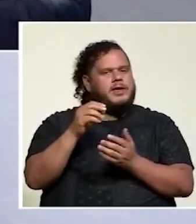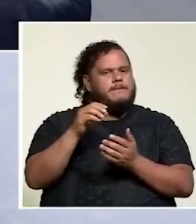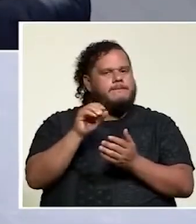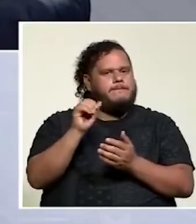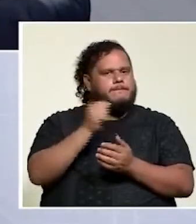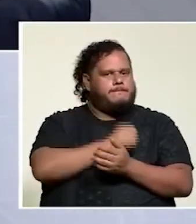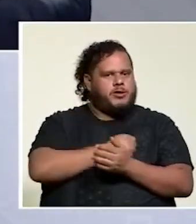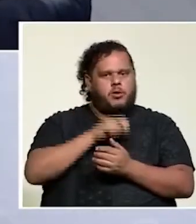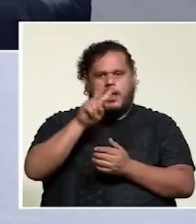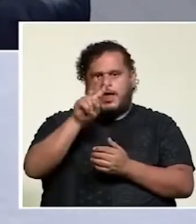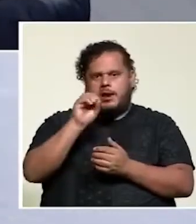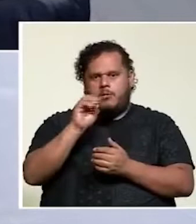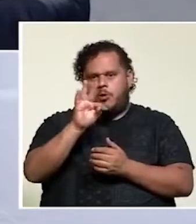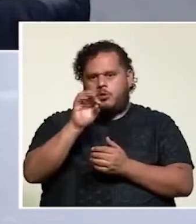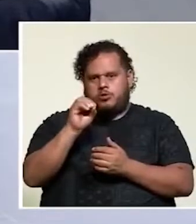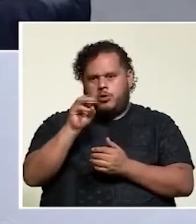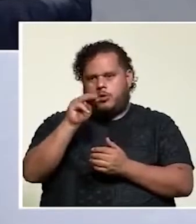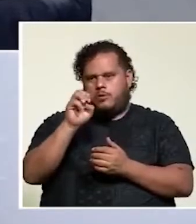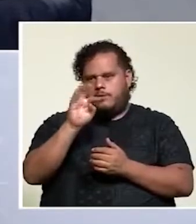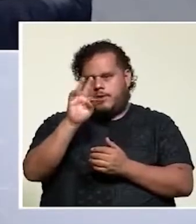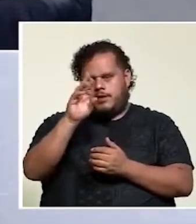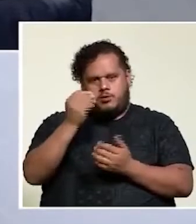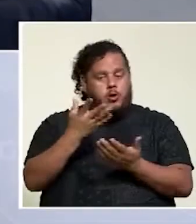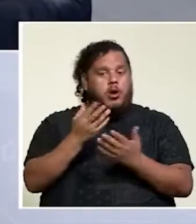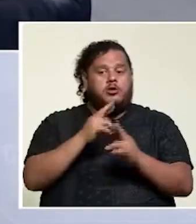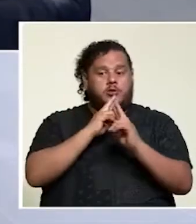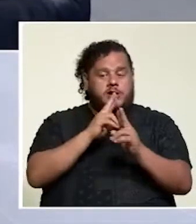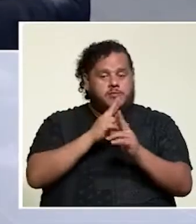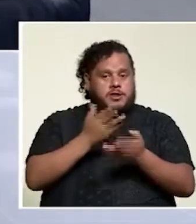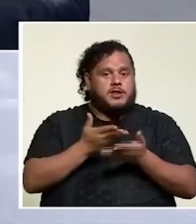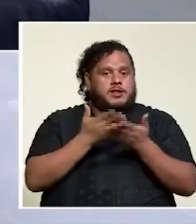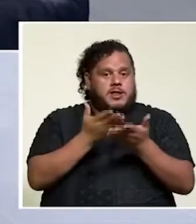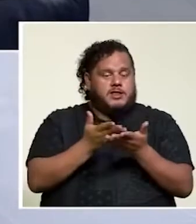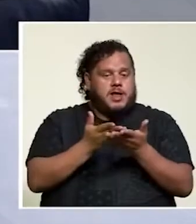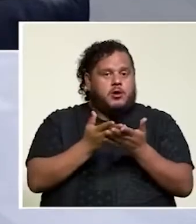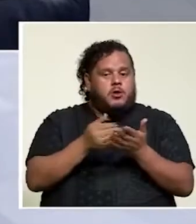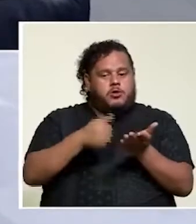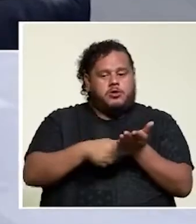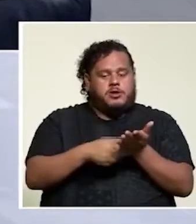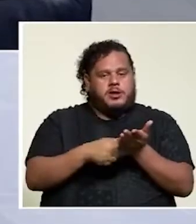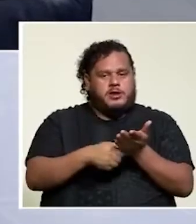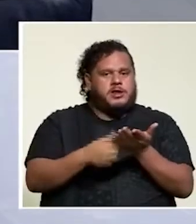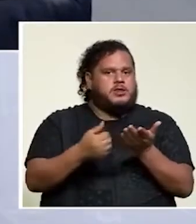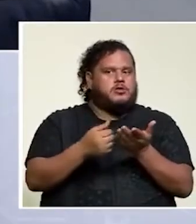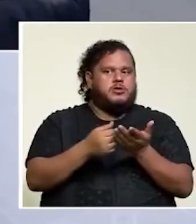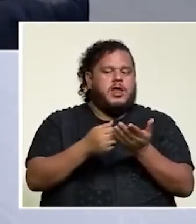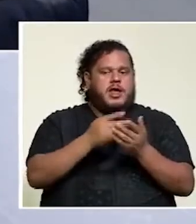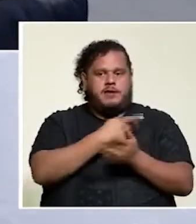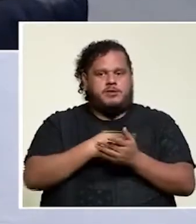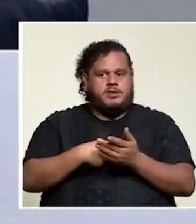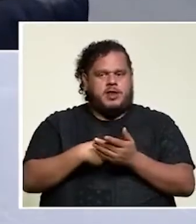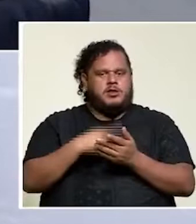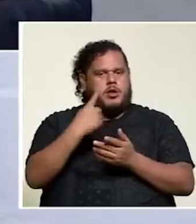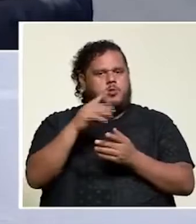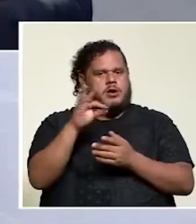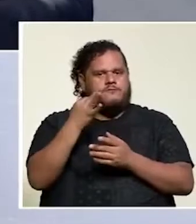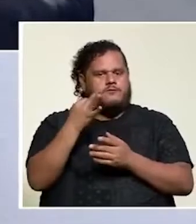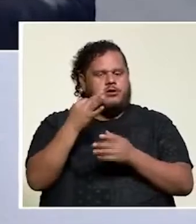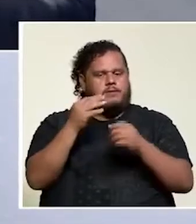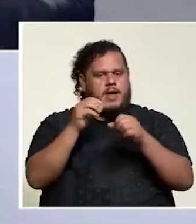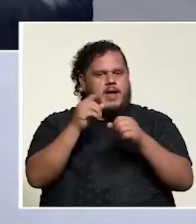de las respuestas que dieron los candidatos presidenciales de una manera sistematizada para que luego las